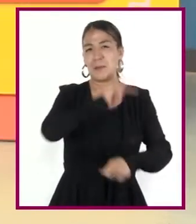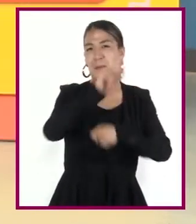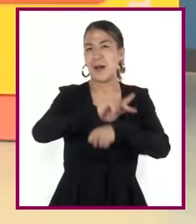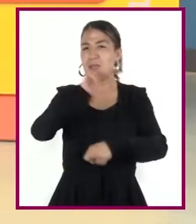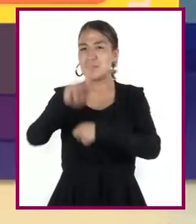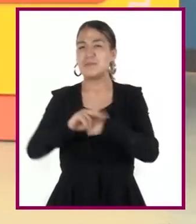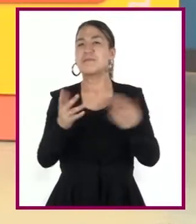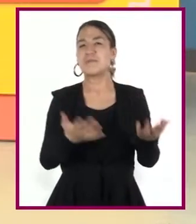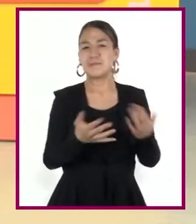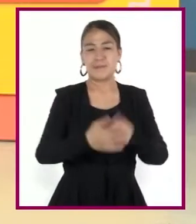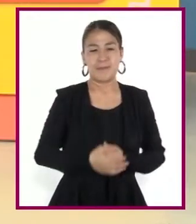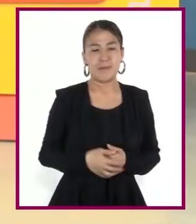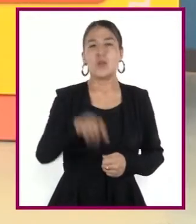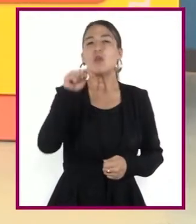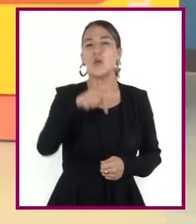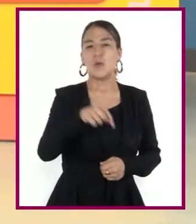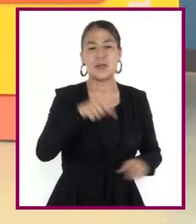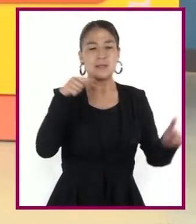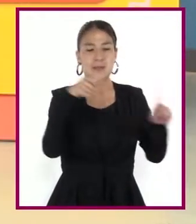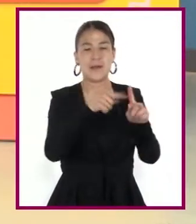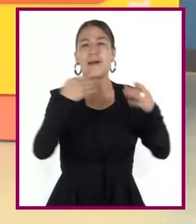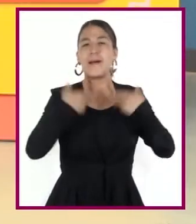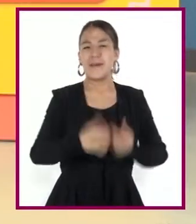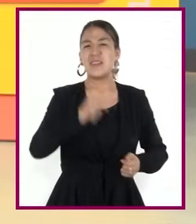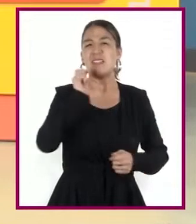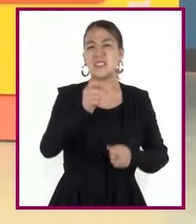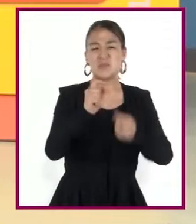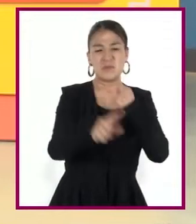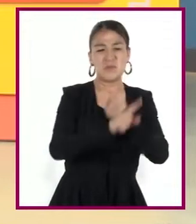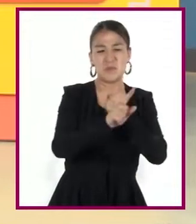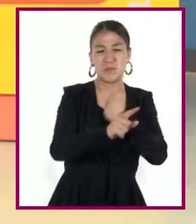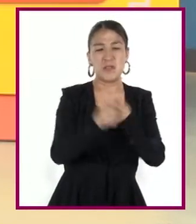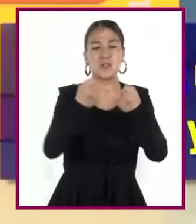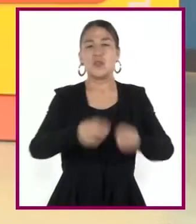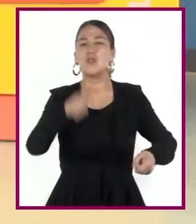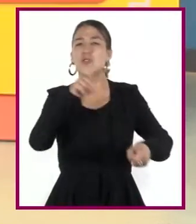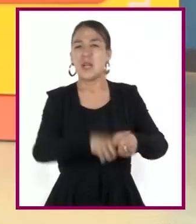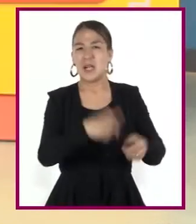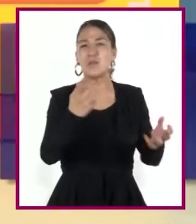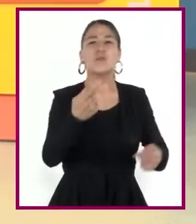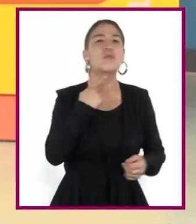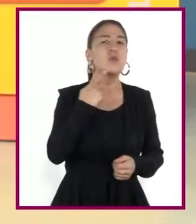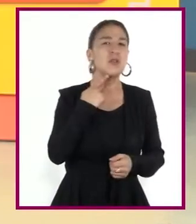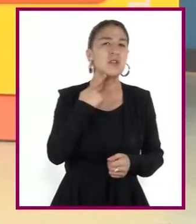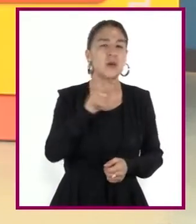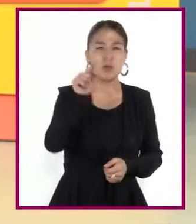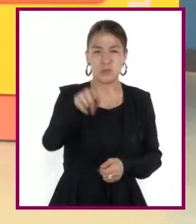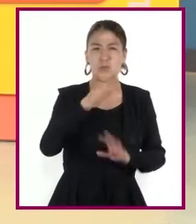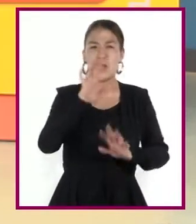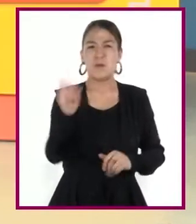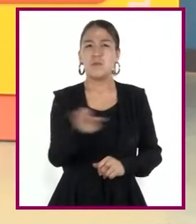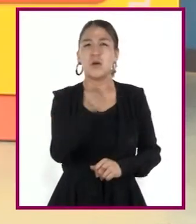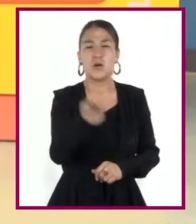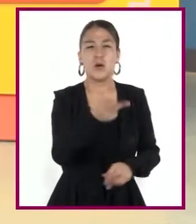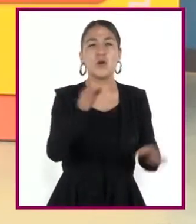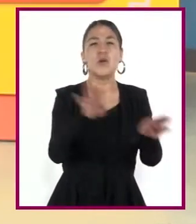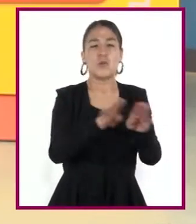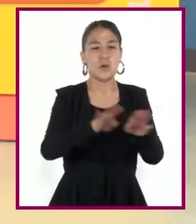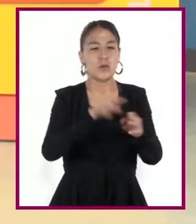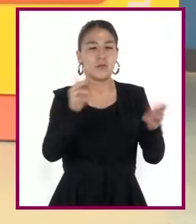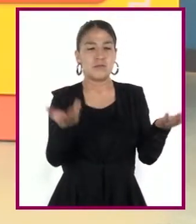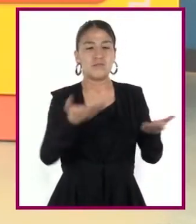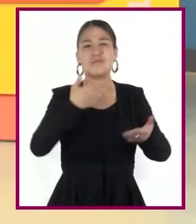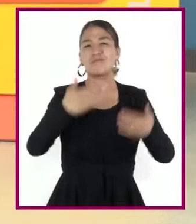tenemos claro qué es un conflicto social y político. ¿Se han preguntado de qué manera la convivencia